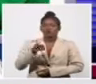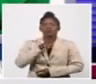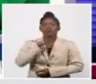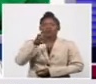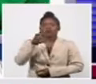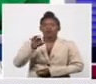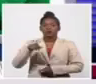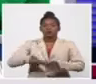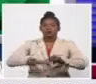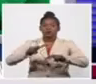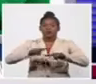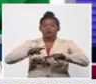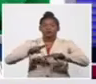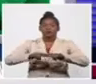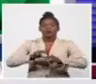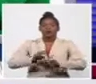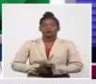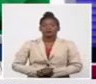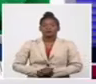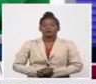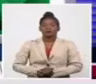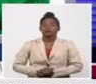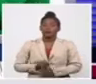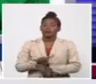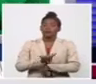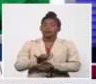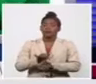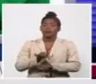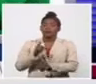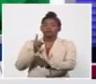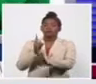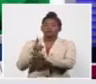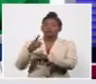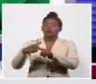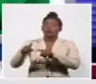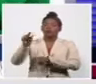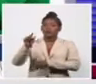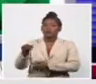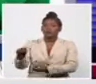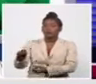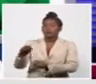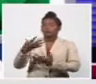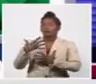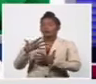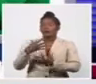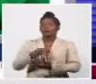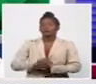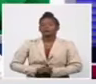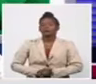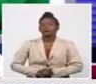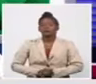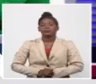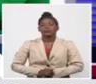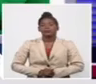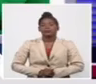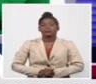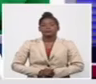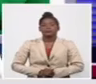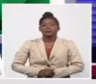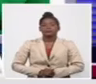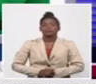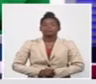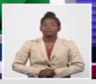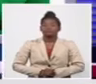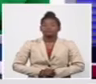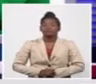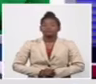Habana, contacto también de un caso positivo que ya se había confirmado, con comorbilidades